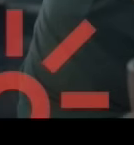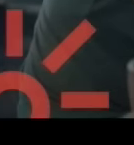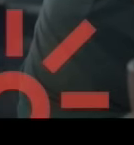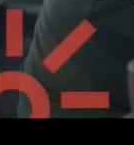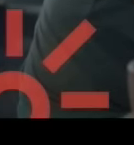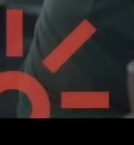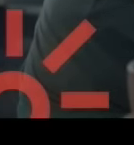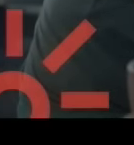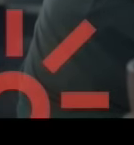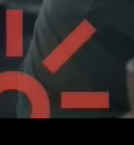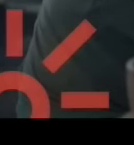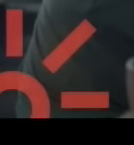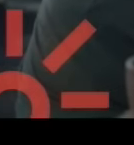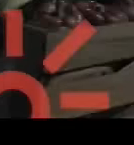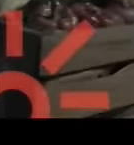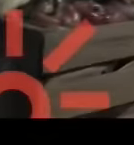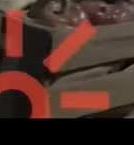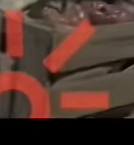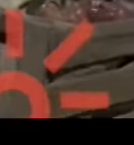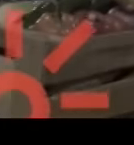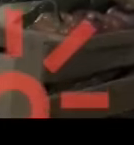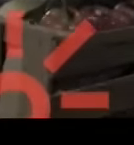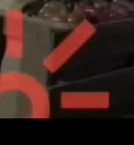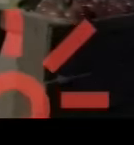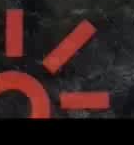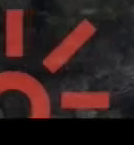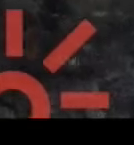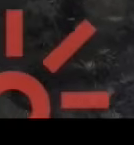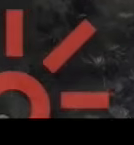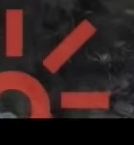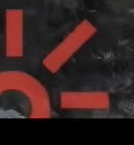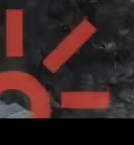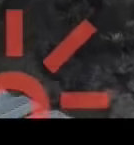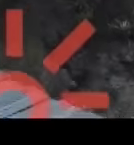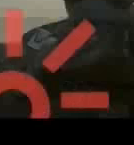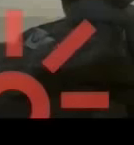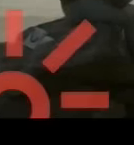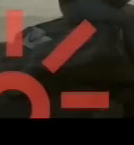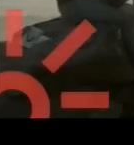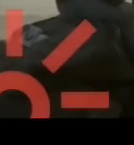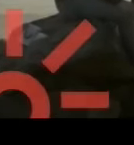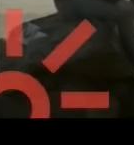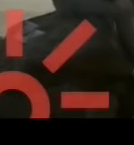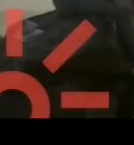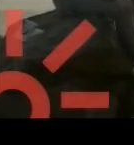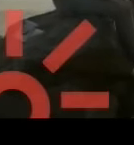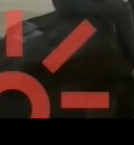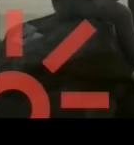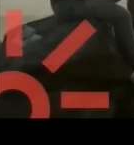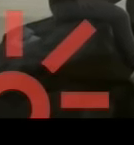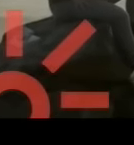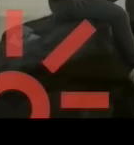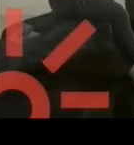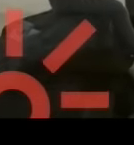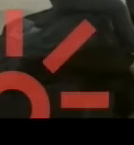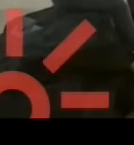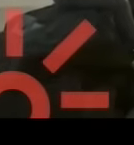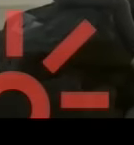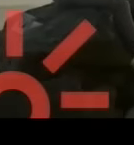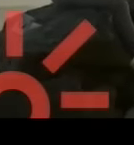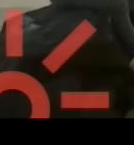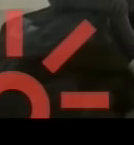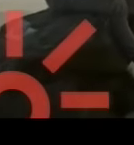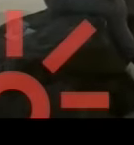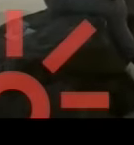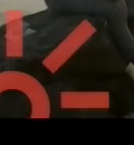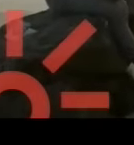Sé parte de la generación sin límite, porque hablar y mensajear sin límite es tener más. Con los nuevos paquetes de Claro Prepago Sin Límite, habla y